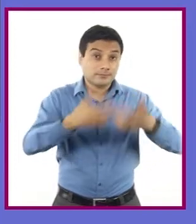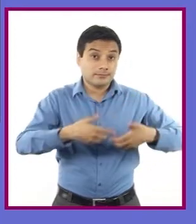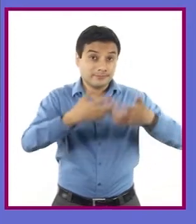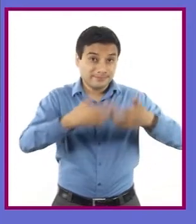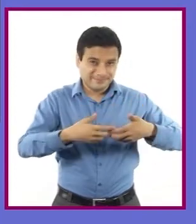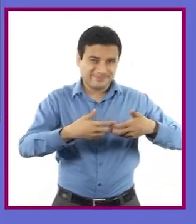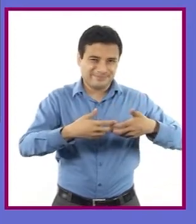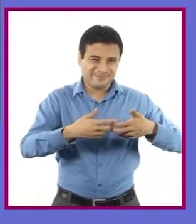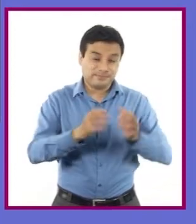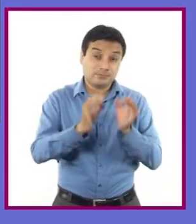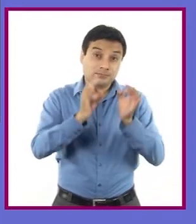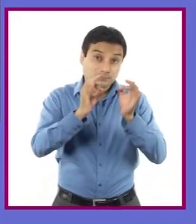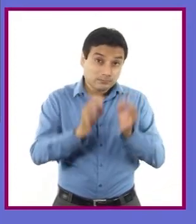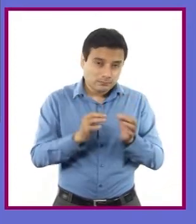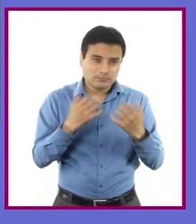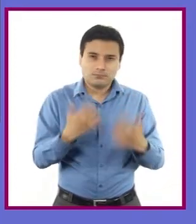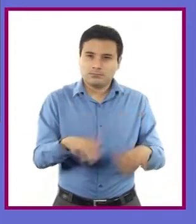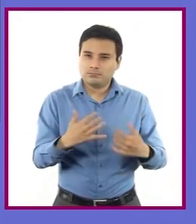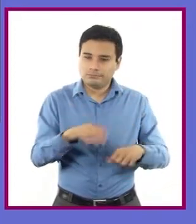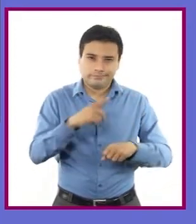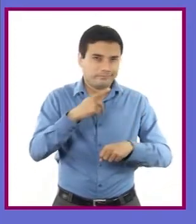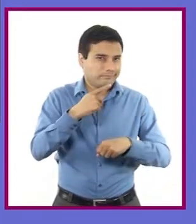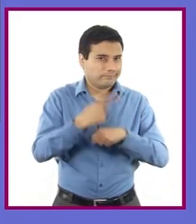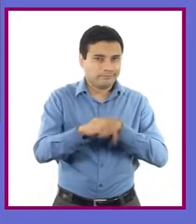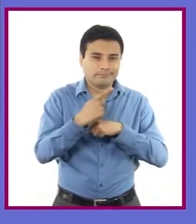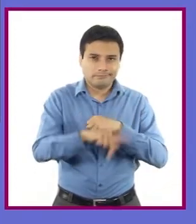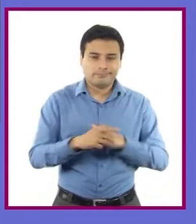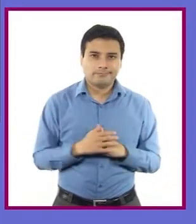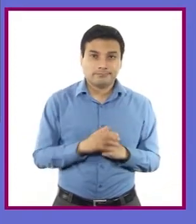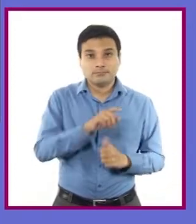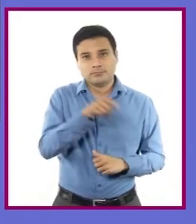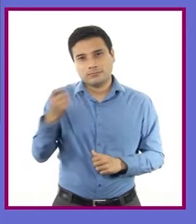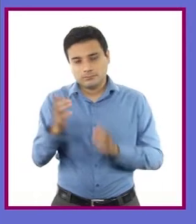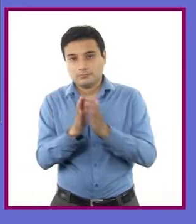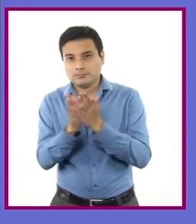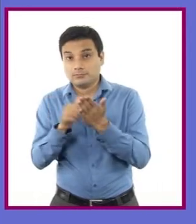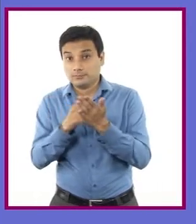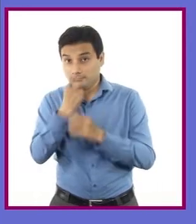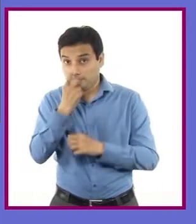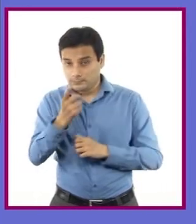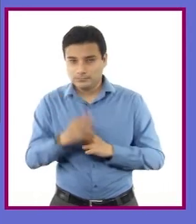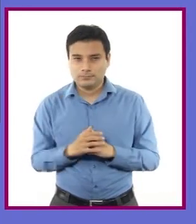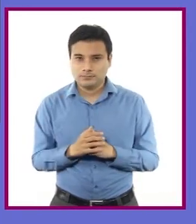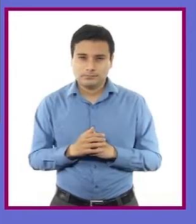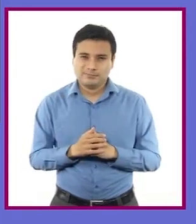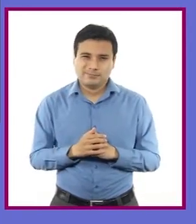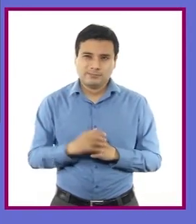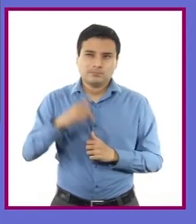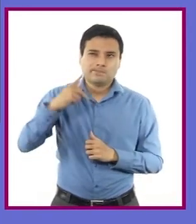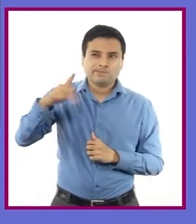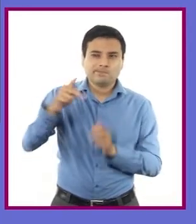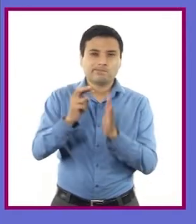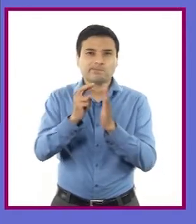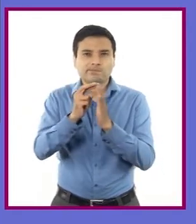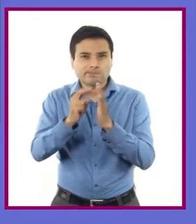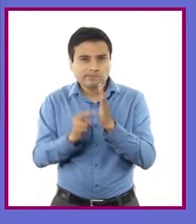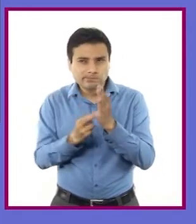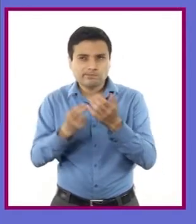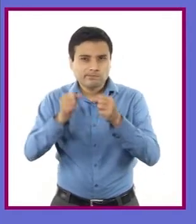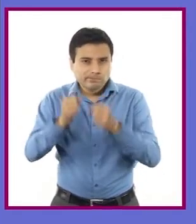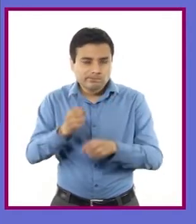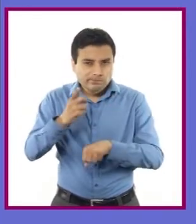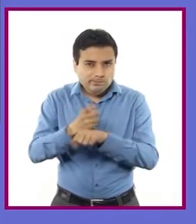Laguna Verde es de las más inseguras a nivel mundial, y en otro texto se menciona que los protocolos de actuación de la planta